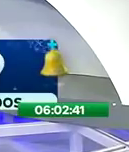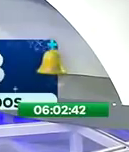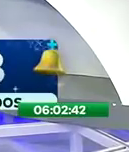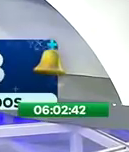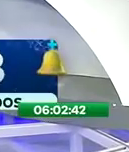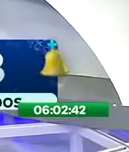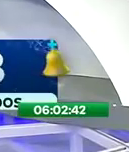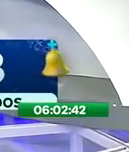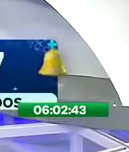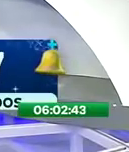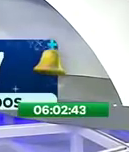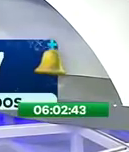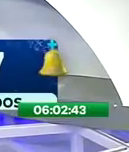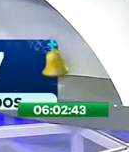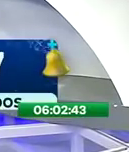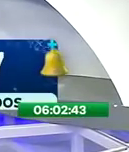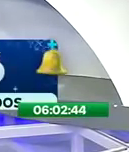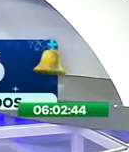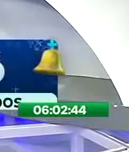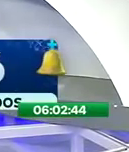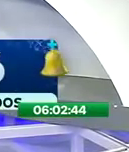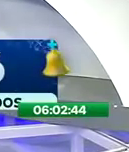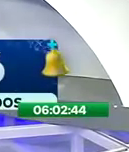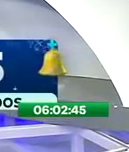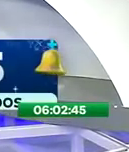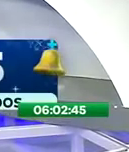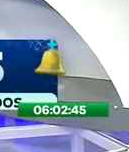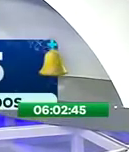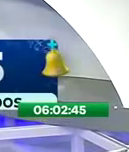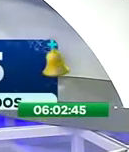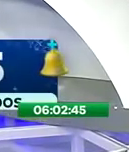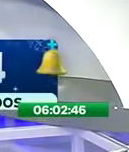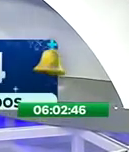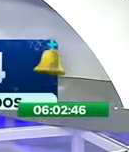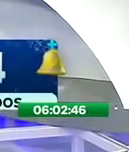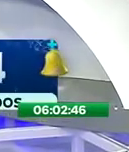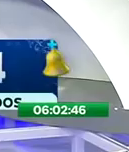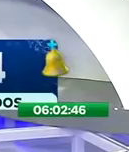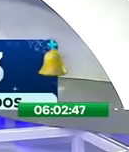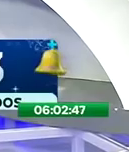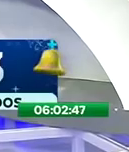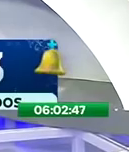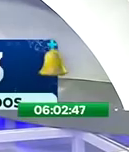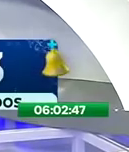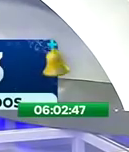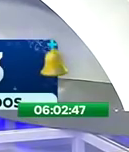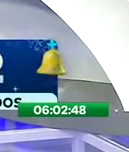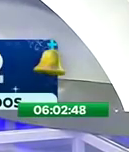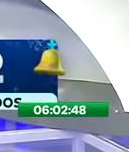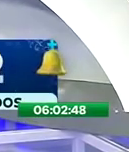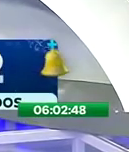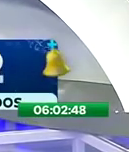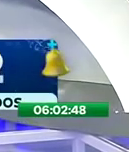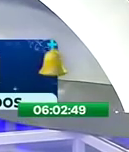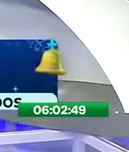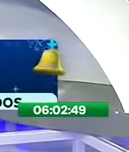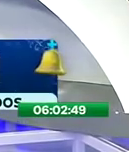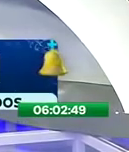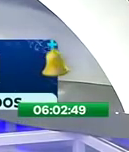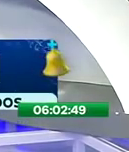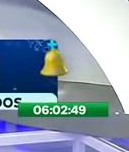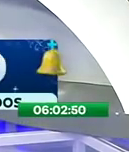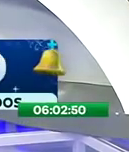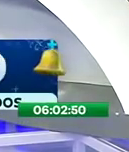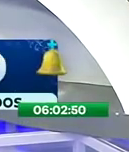El otro muñeco que está al lado, ese no. ¿Usted ha visto el muñeco? ¿El muñeco? ¿Cuántos muñecos ha visto usted en su vida, por ejemplo? La verdad, la